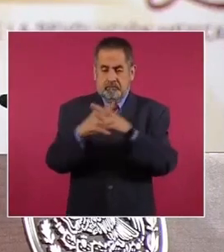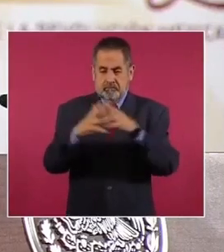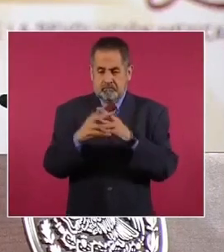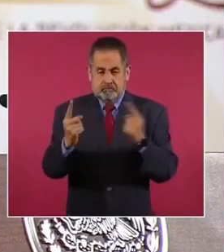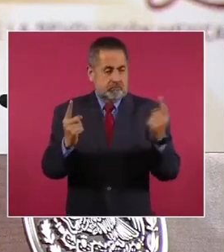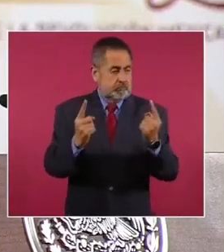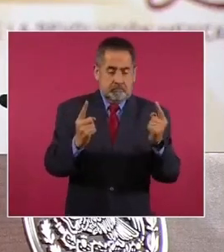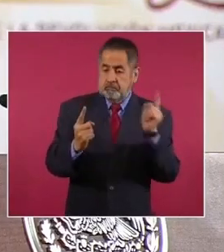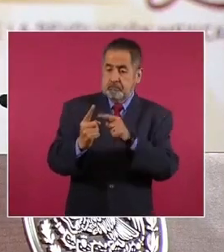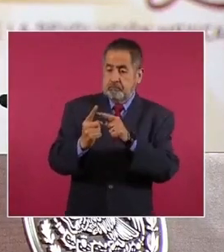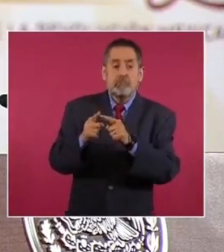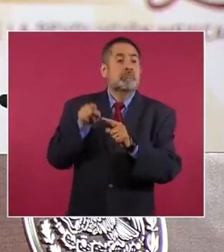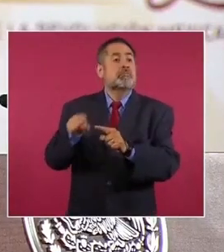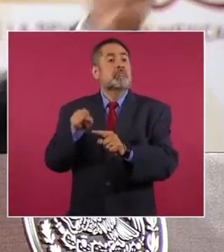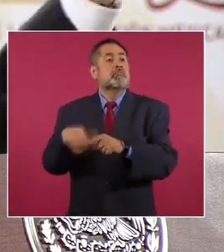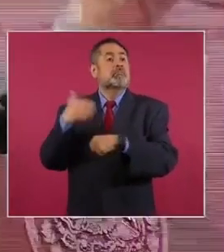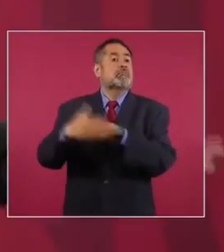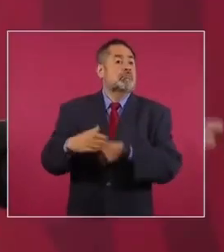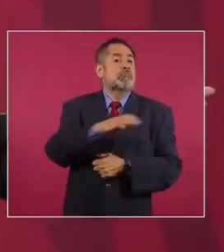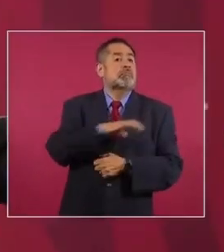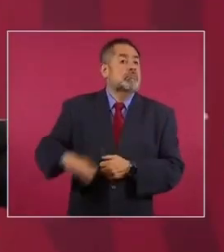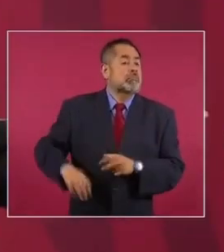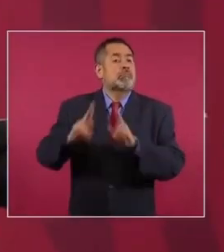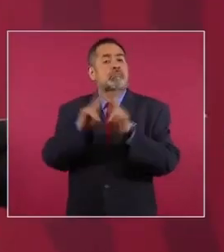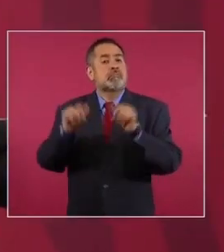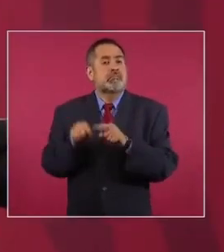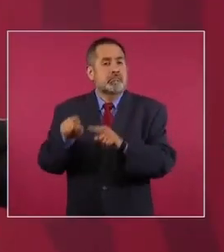guerra va